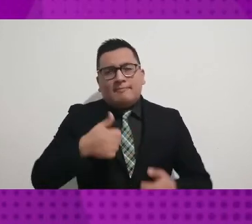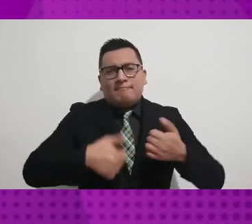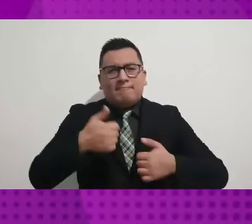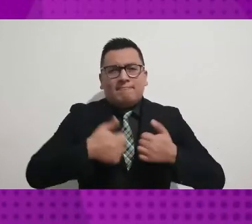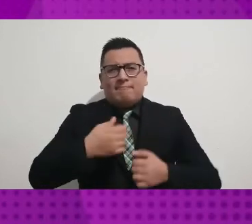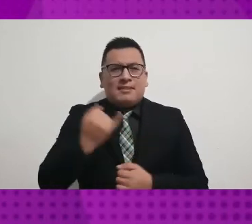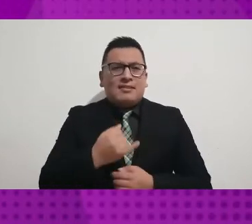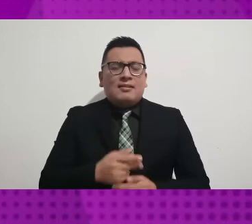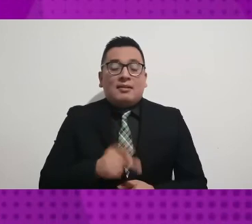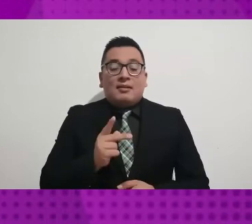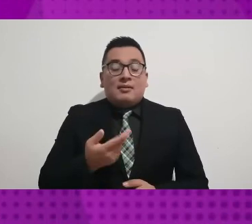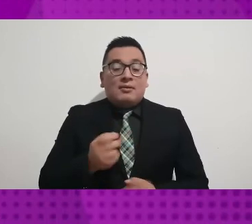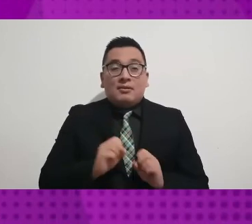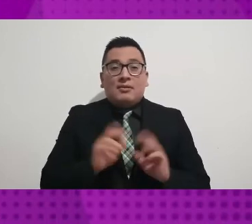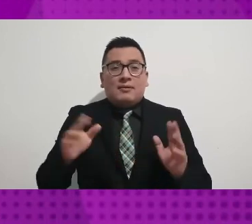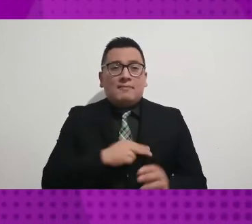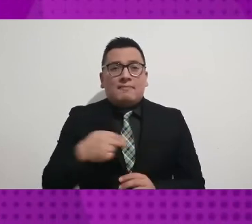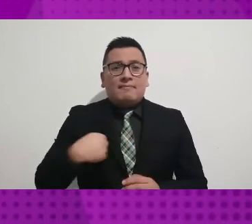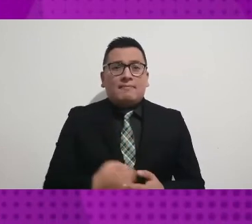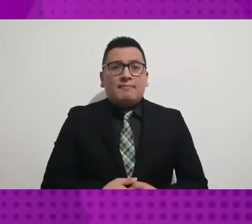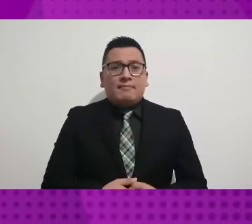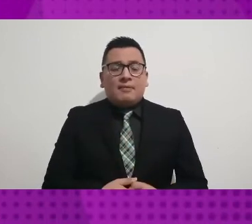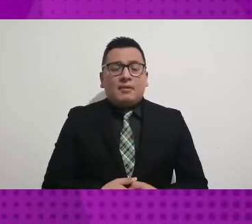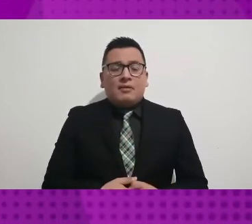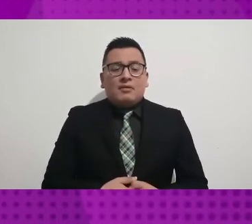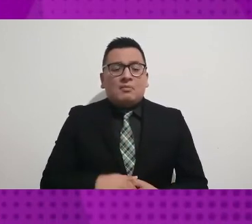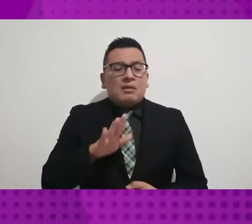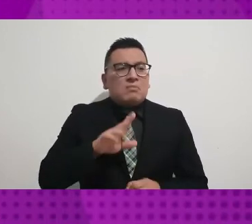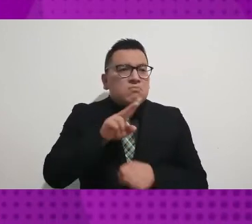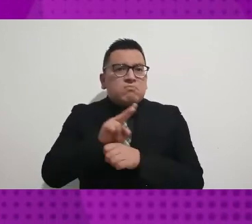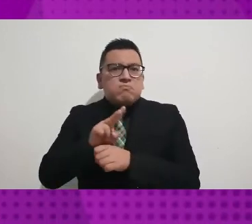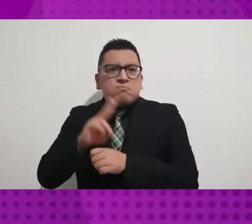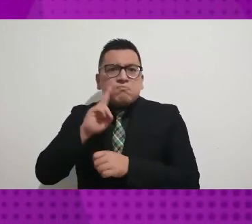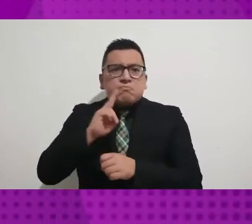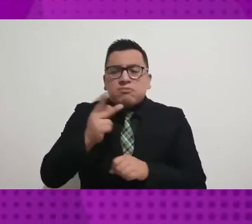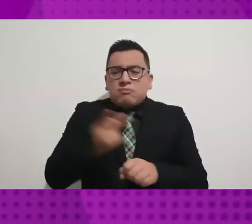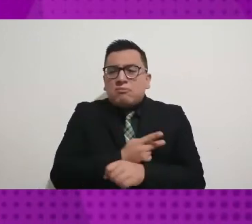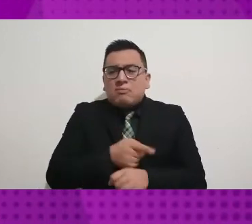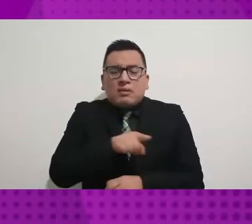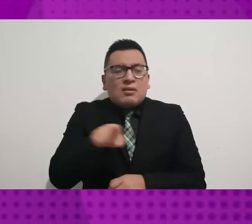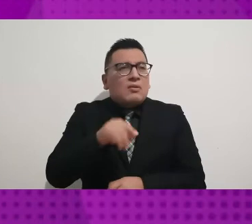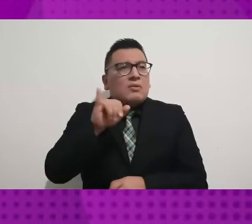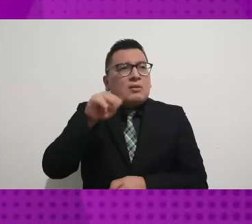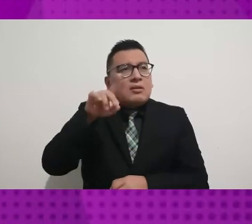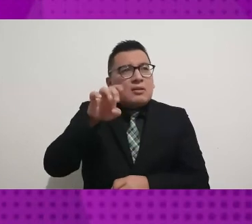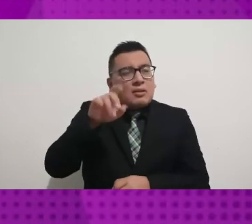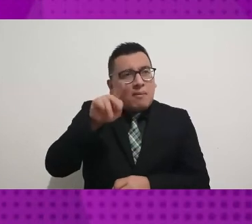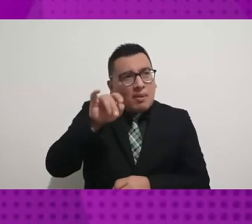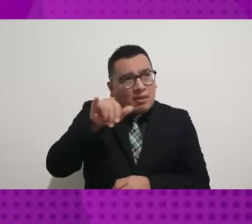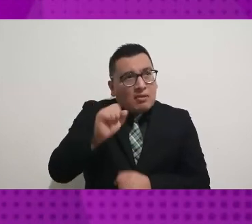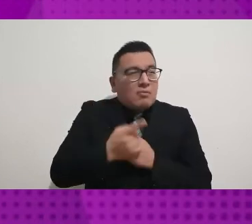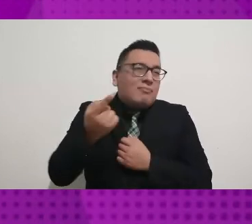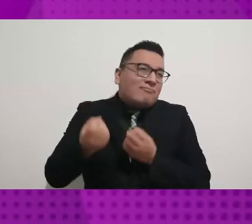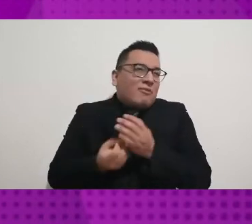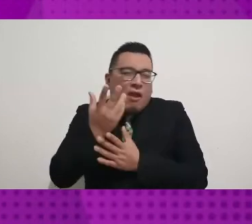parte de la competencia. Lo que pasa es que evidentemente estamos muy al pendiente de lo que sucede en las candidaturas independientes, dada